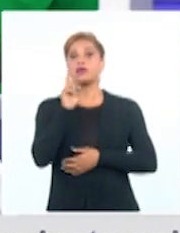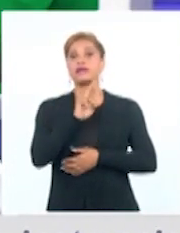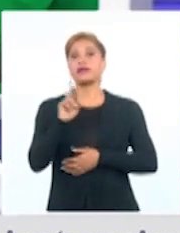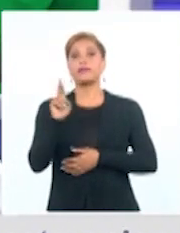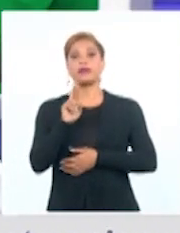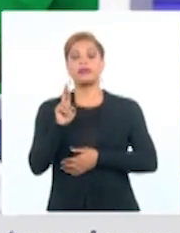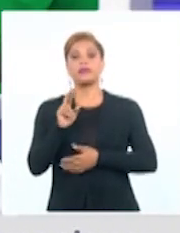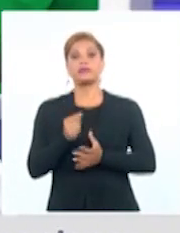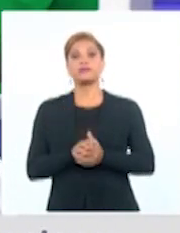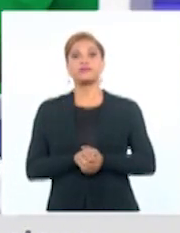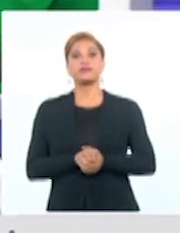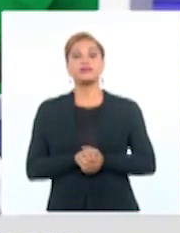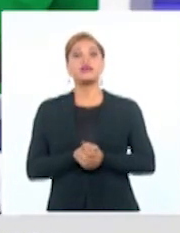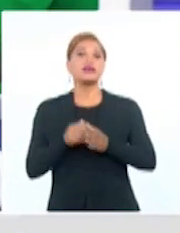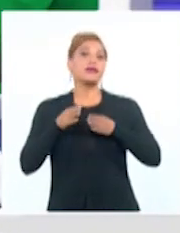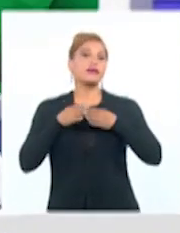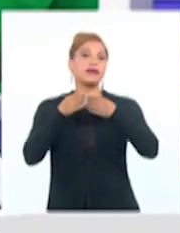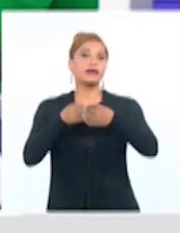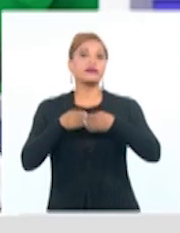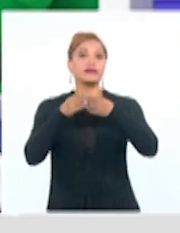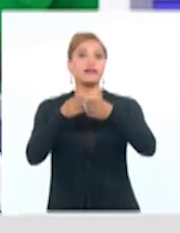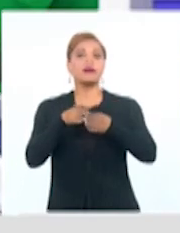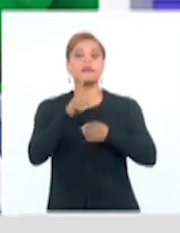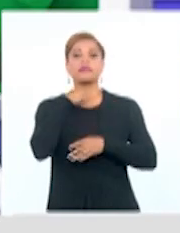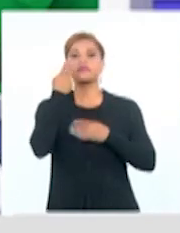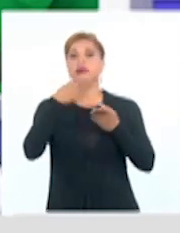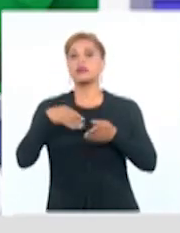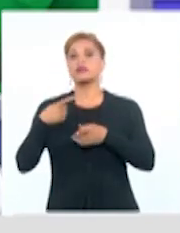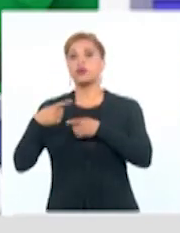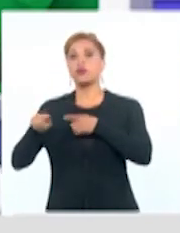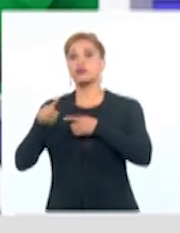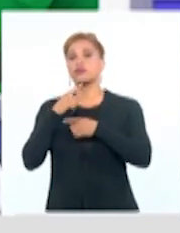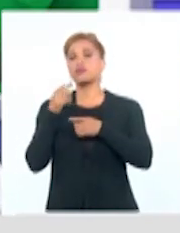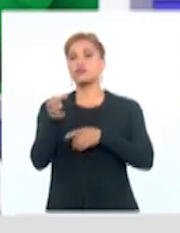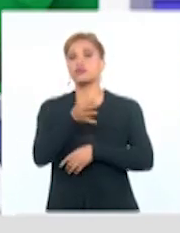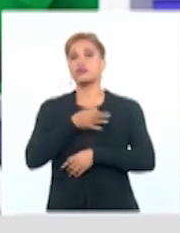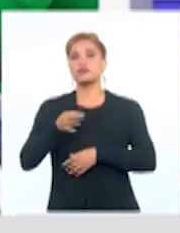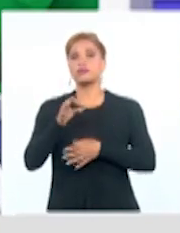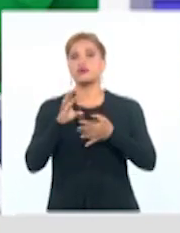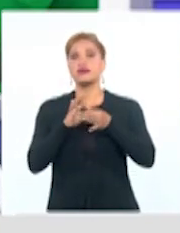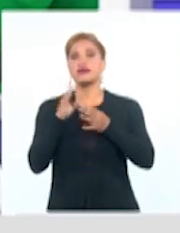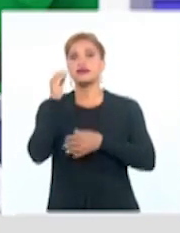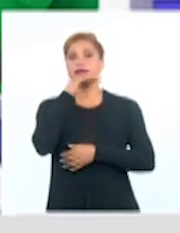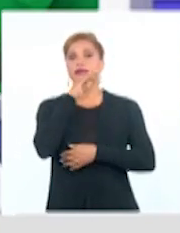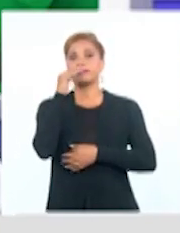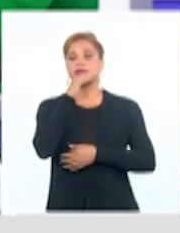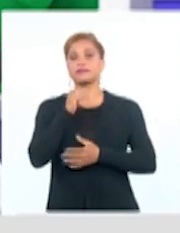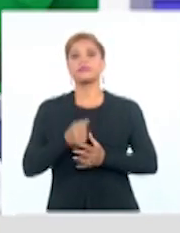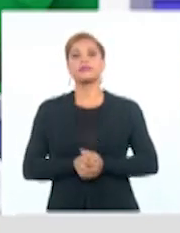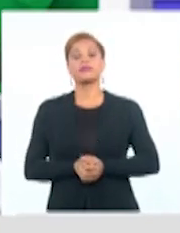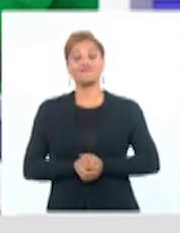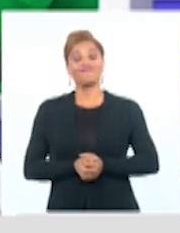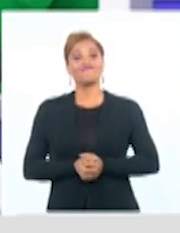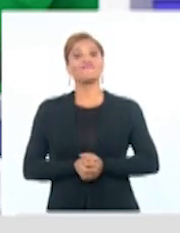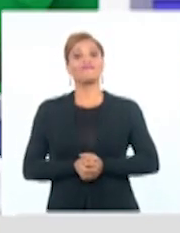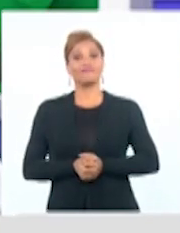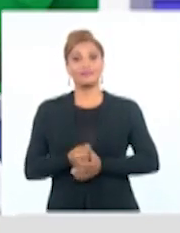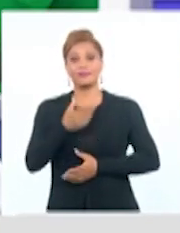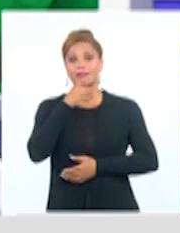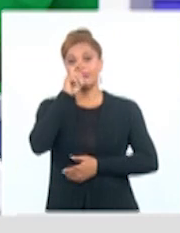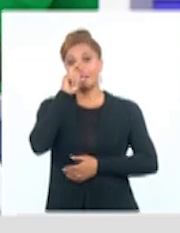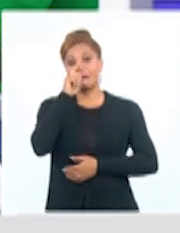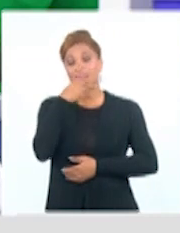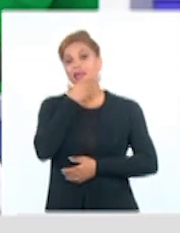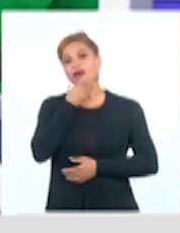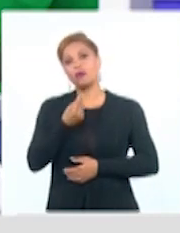el paciente que fallece es del municipio de Guisa. Nuevamente, edades jóvenes fallecen